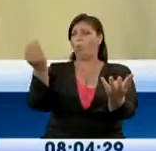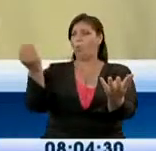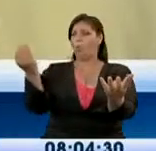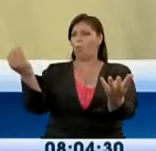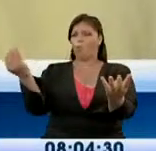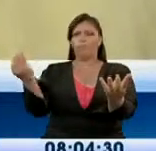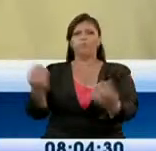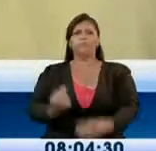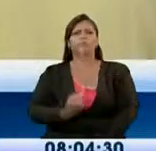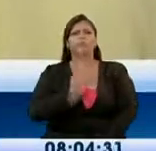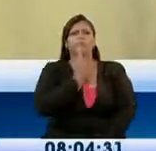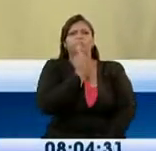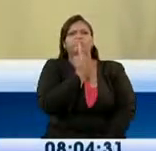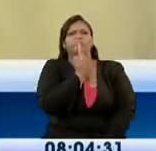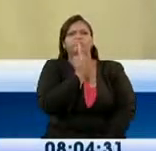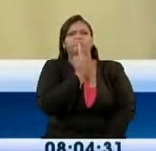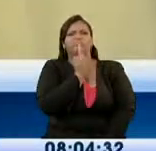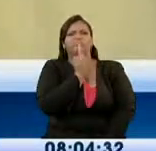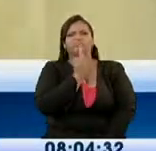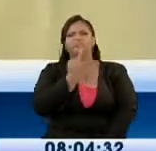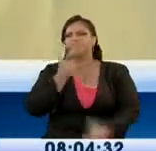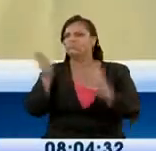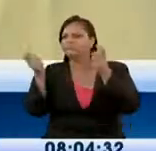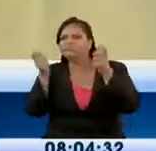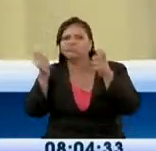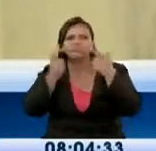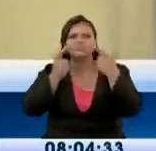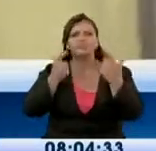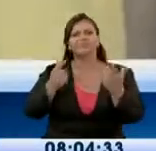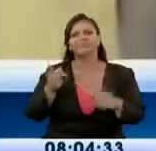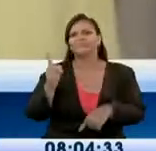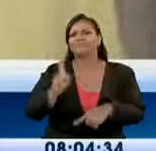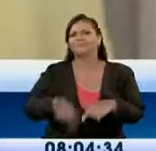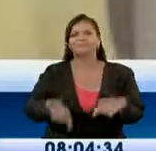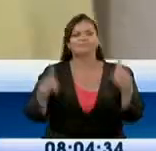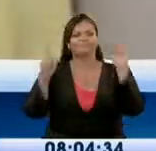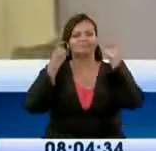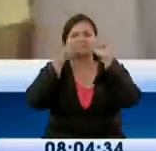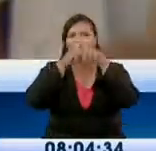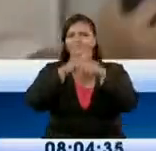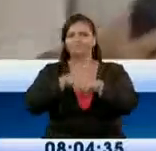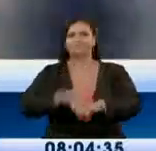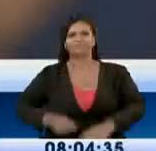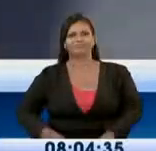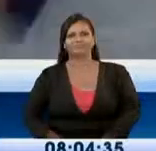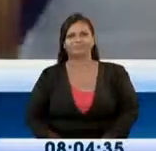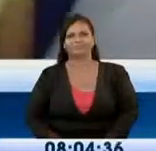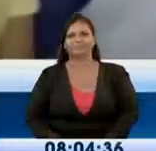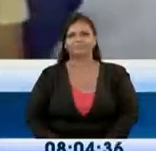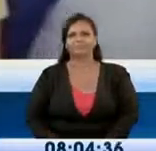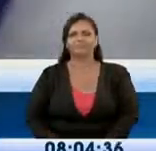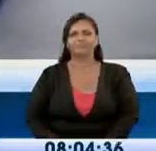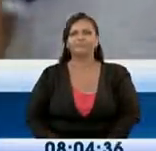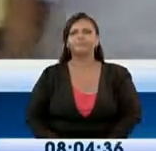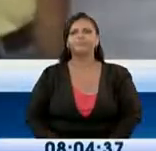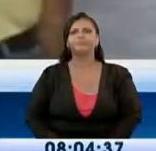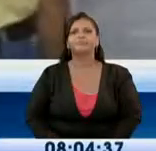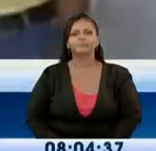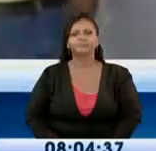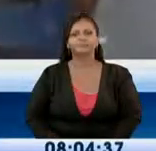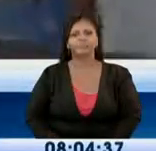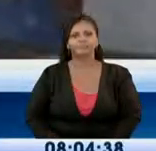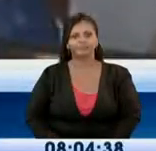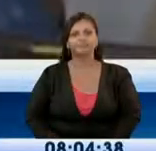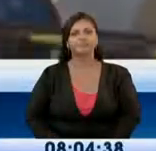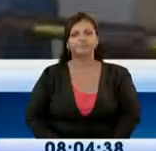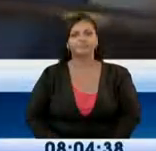el motorizado y también después llega el patrullero, pero lo que pasa es que aquí se agrupan muchos estudiantes. Muy bueno, estamos escuchando entonces al